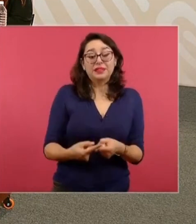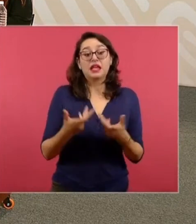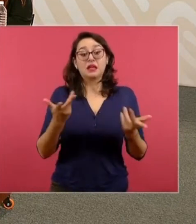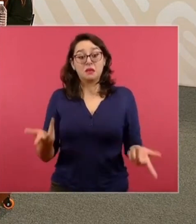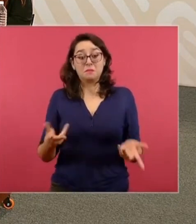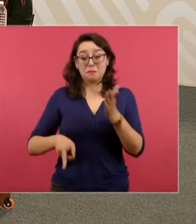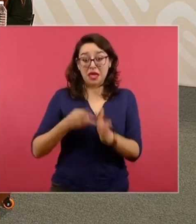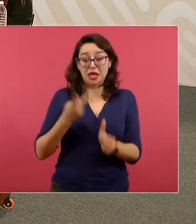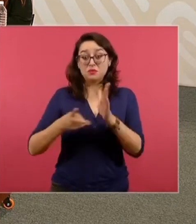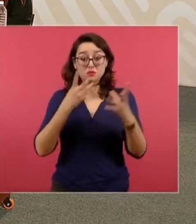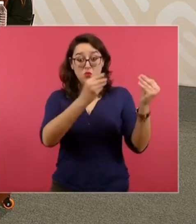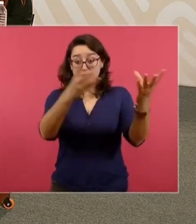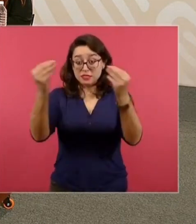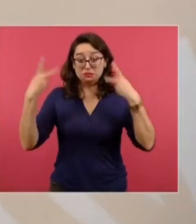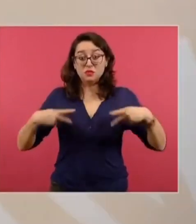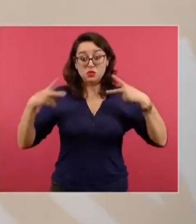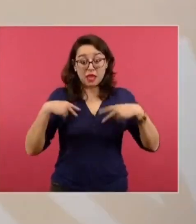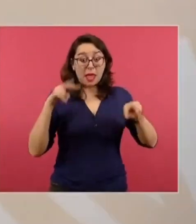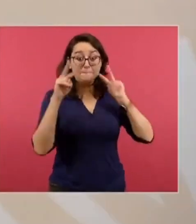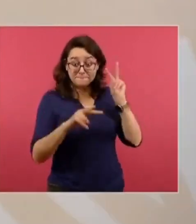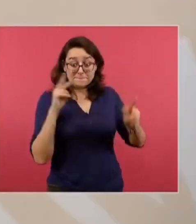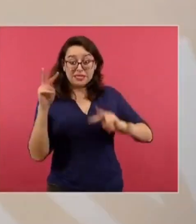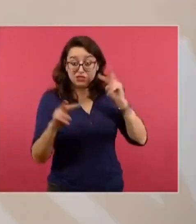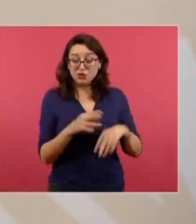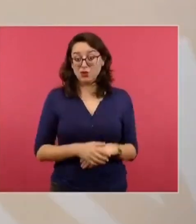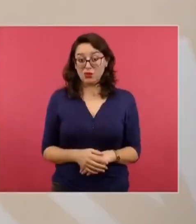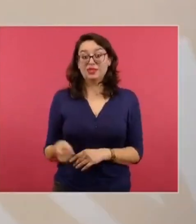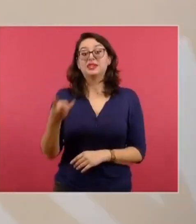379,970 reproducciones y